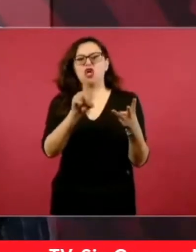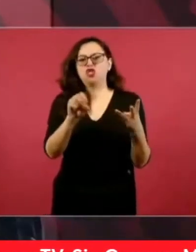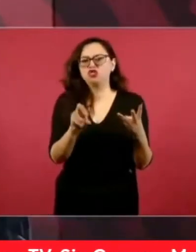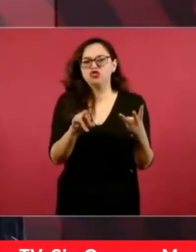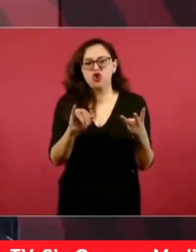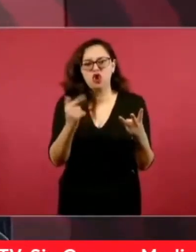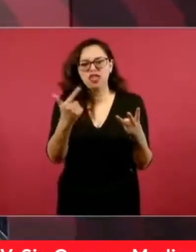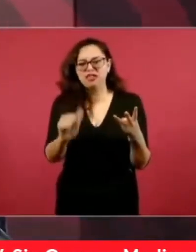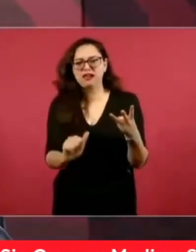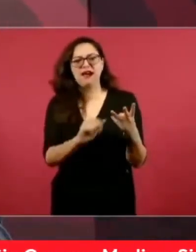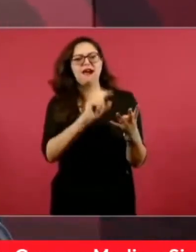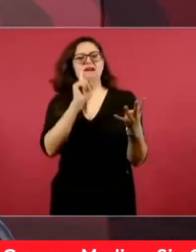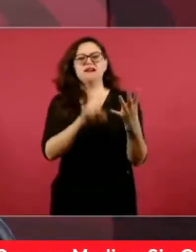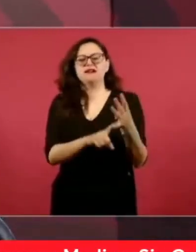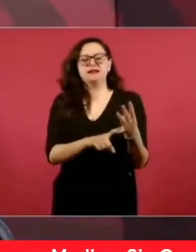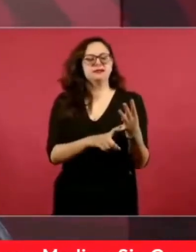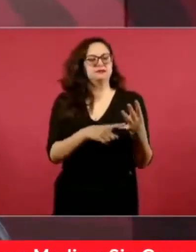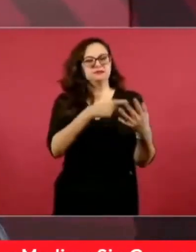y